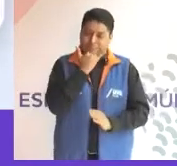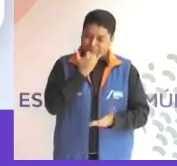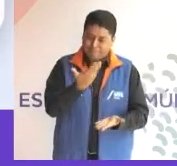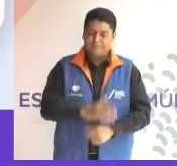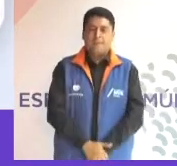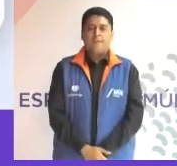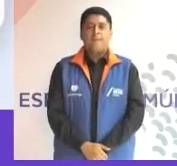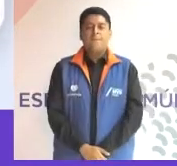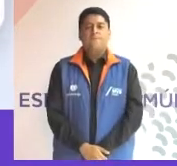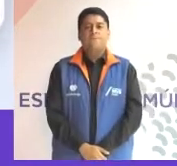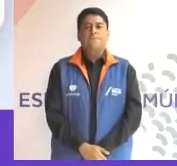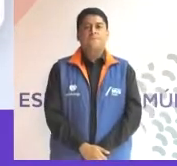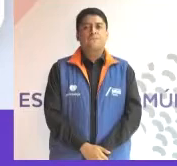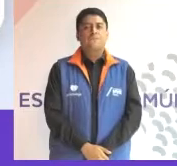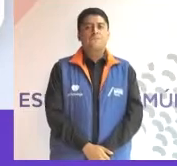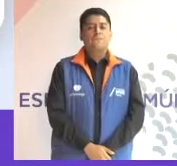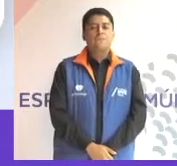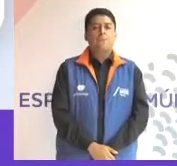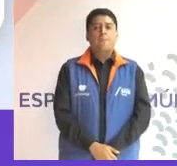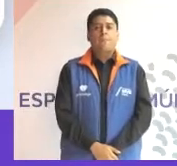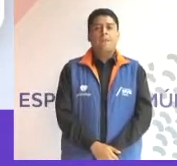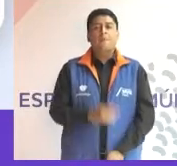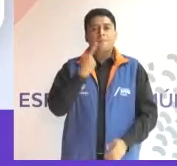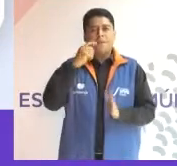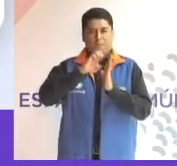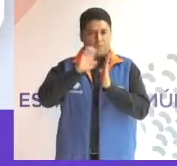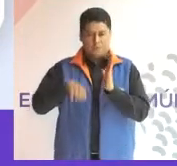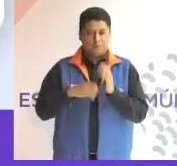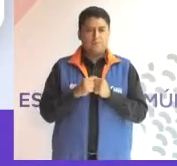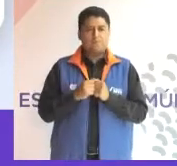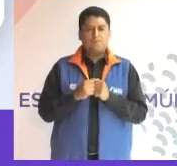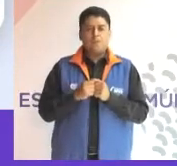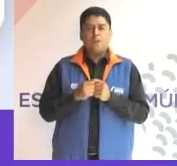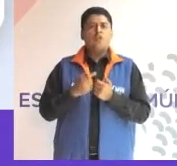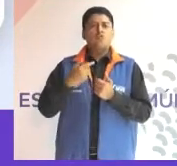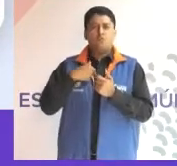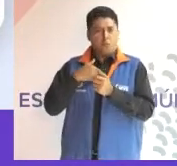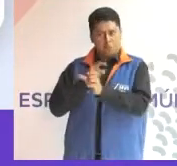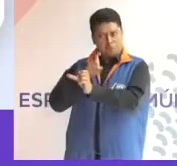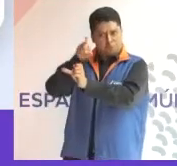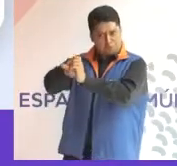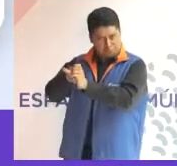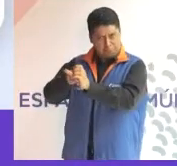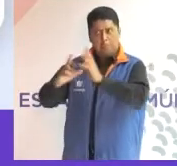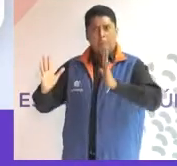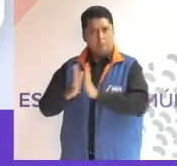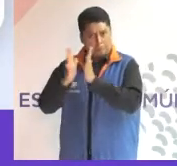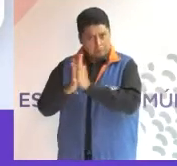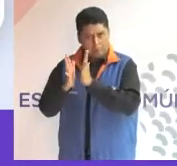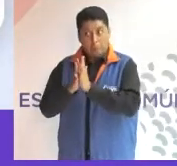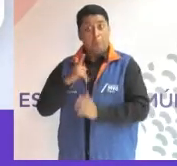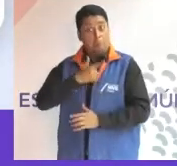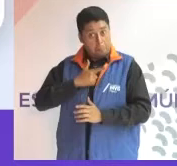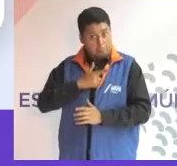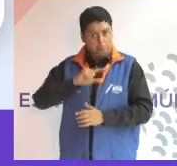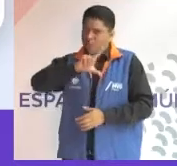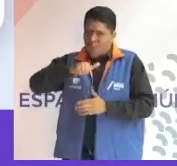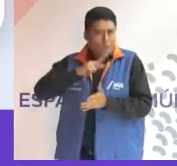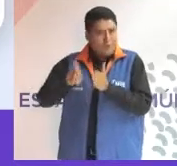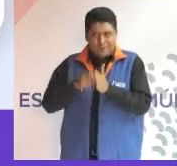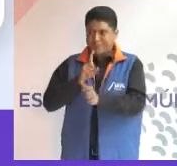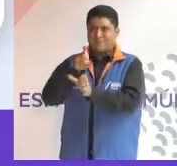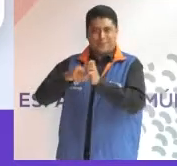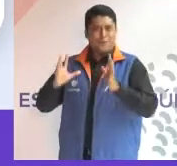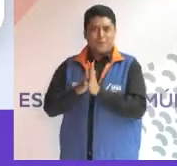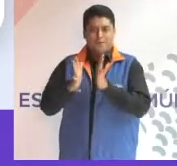tú participas en algo y te va bien, pues regresas y vuelves a participar. Una de las cosas que tenemos que aprender las organizaciones sociales es tratar